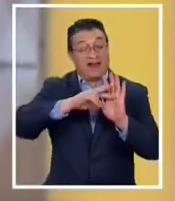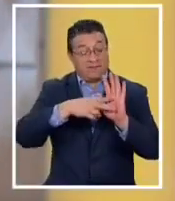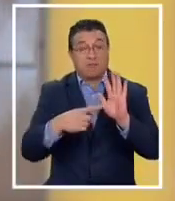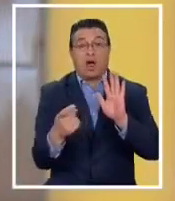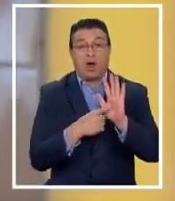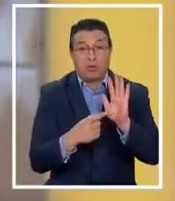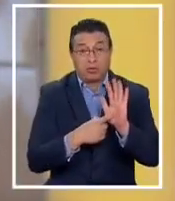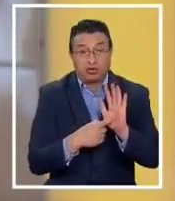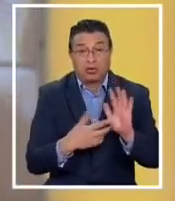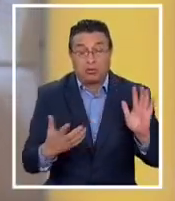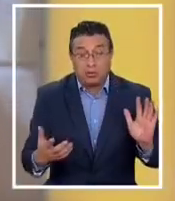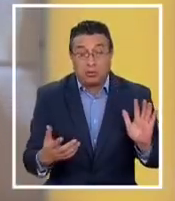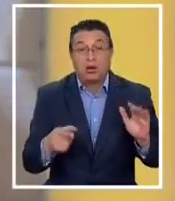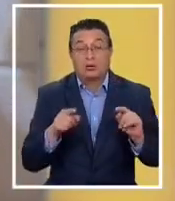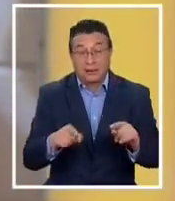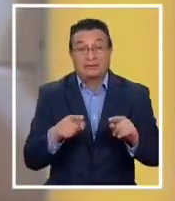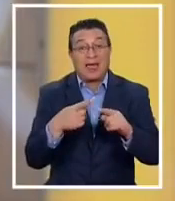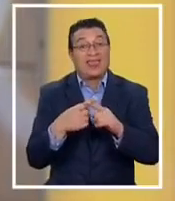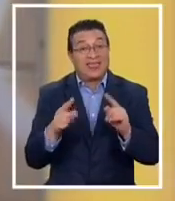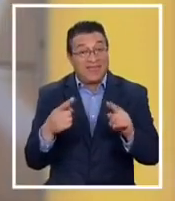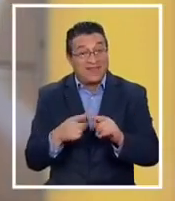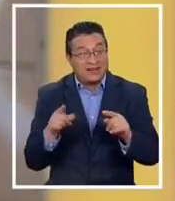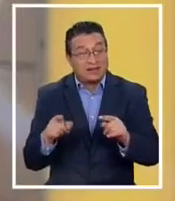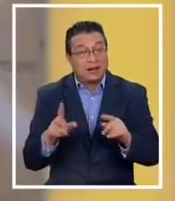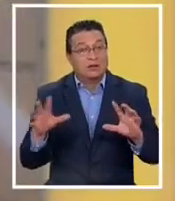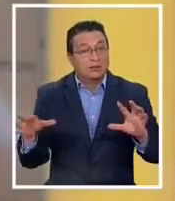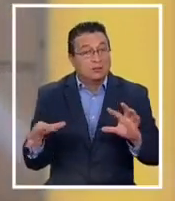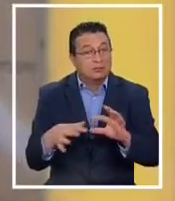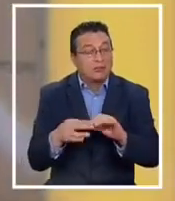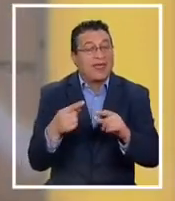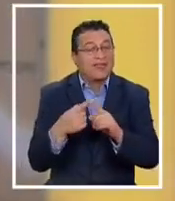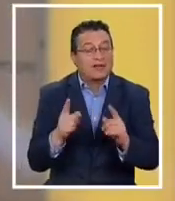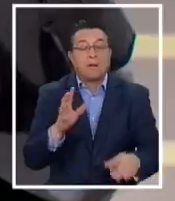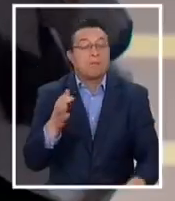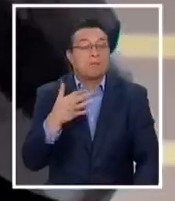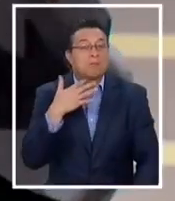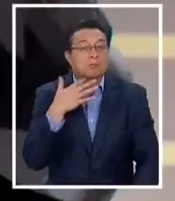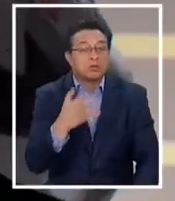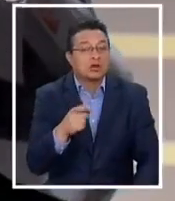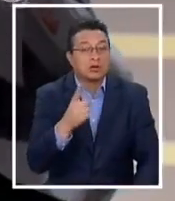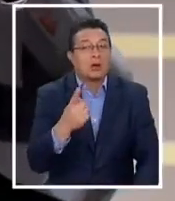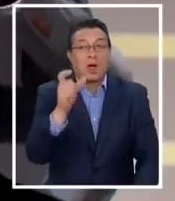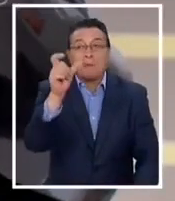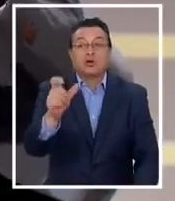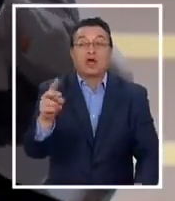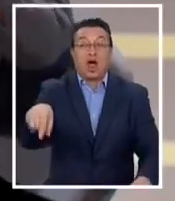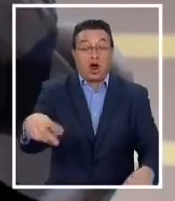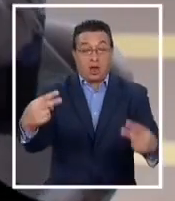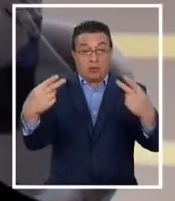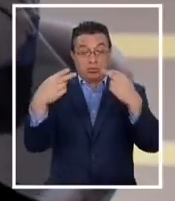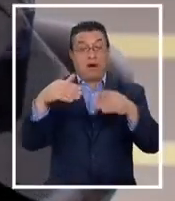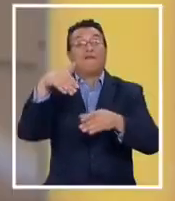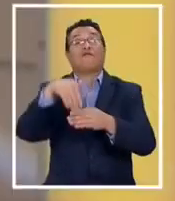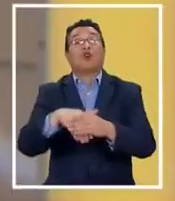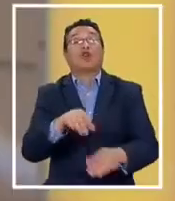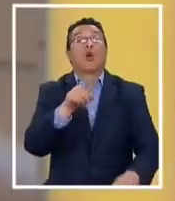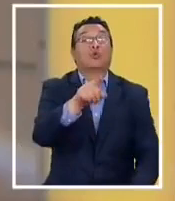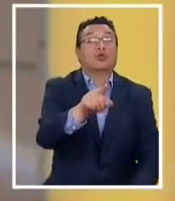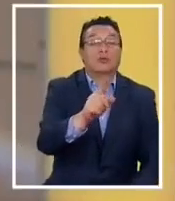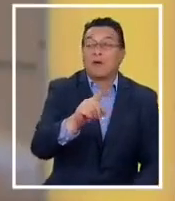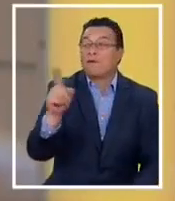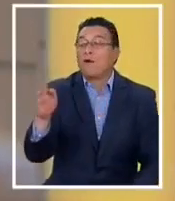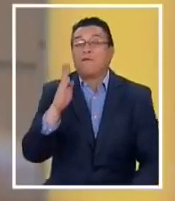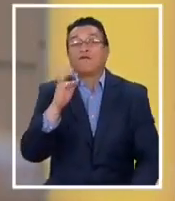o cuando decimos de trazar las diferencias más que las sintonías porque una persona que nos está viendo tiene que votar por usted y no por